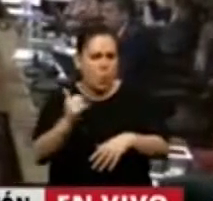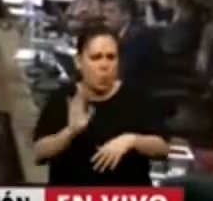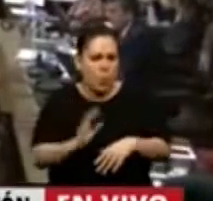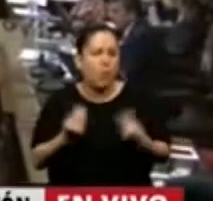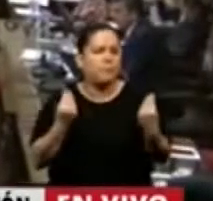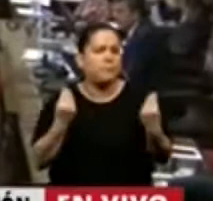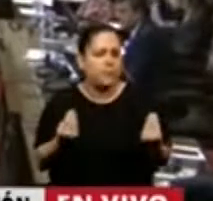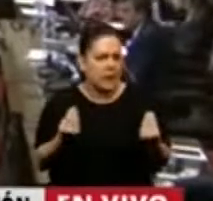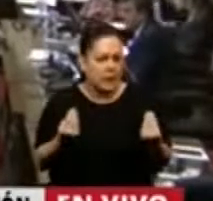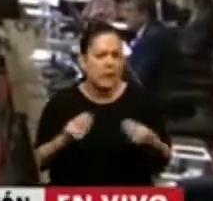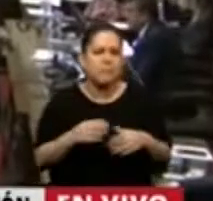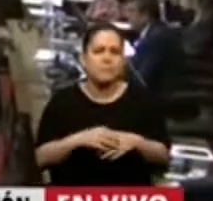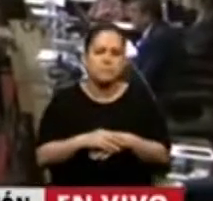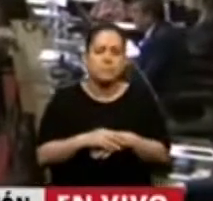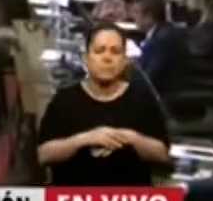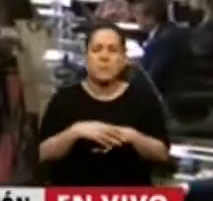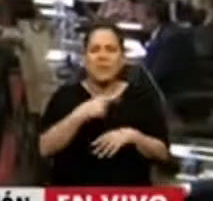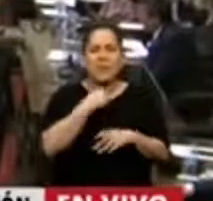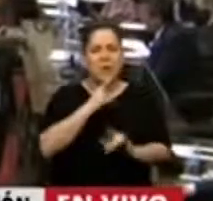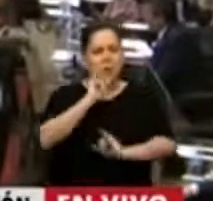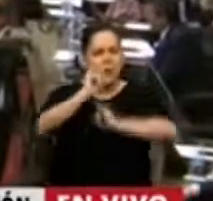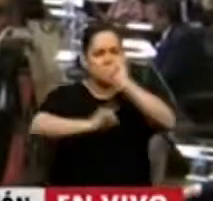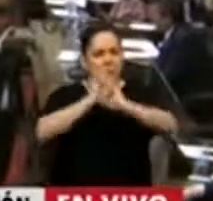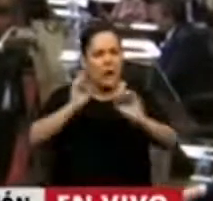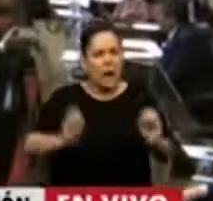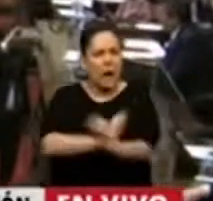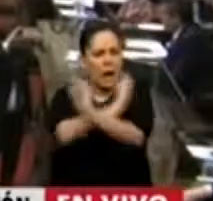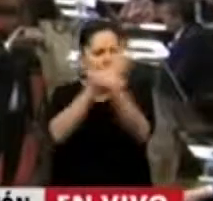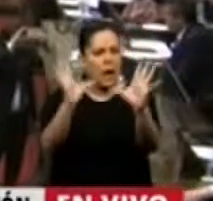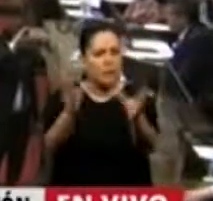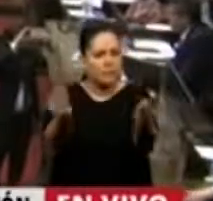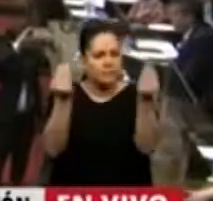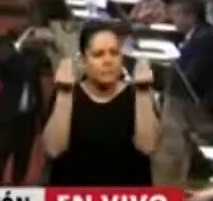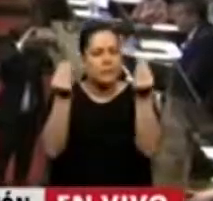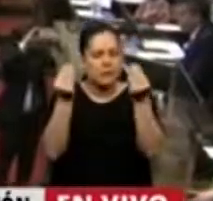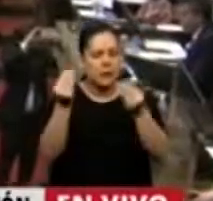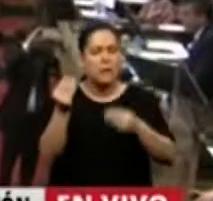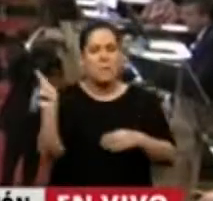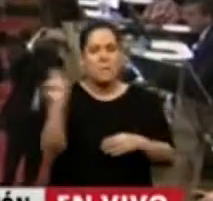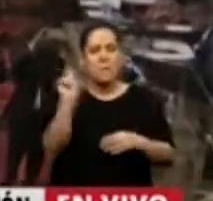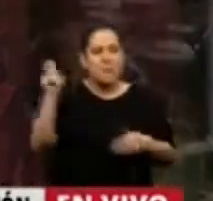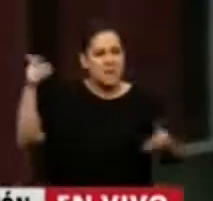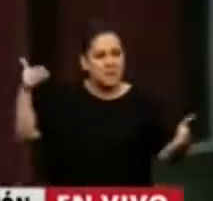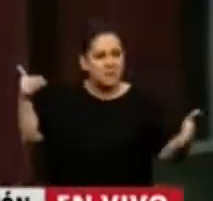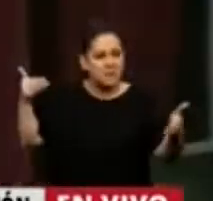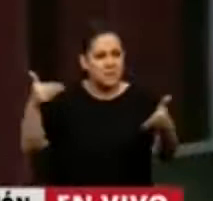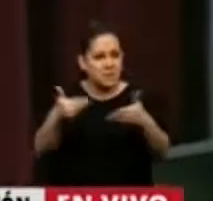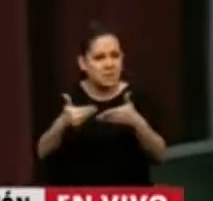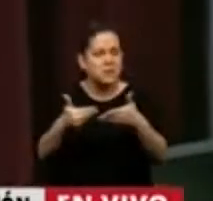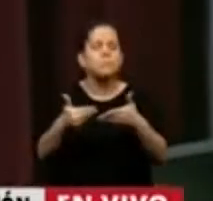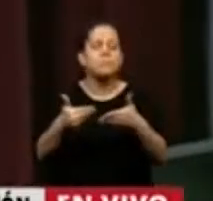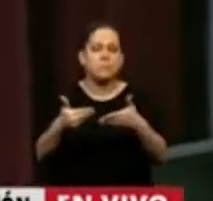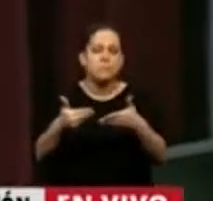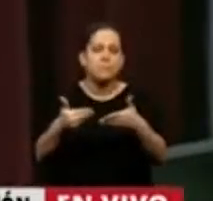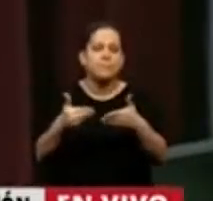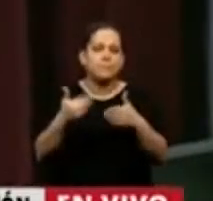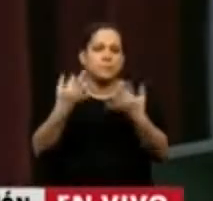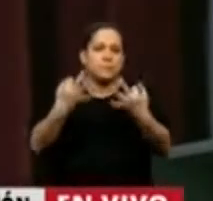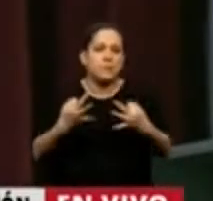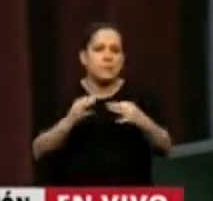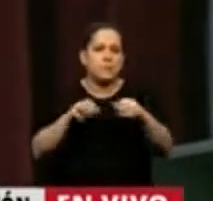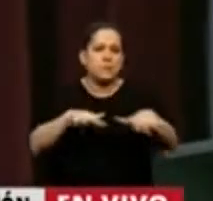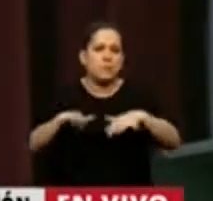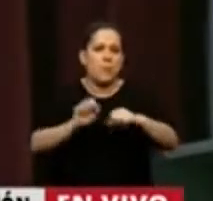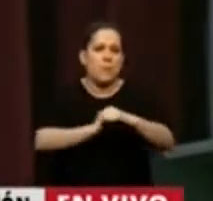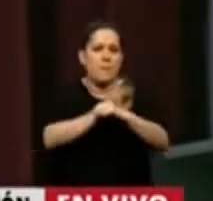Quiero plantearles con mucha claridad que a lo largo de estos meses, en el marco de la pandemia